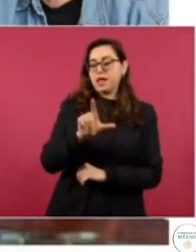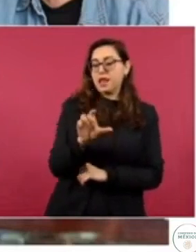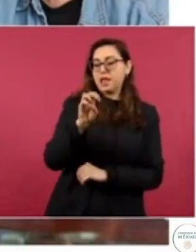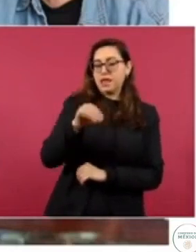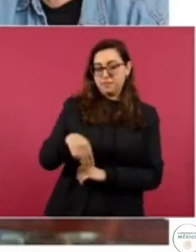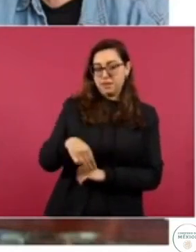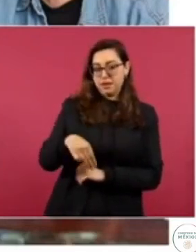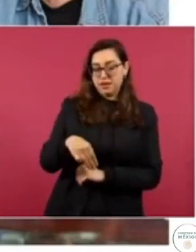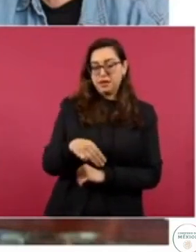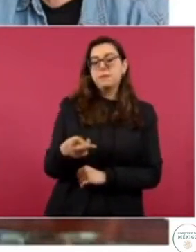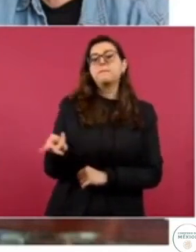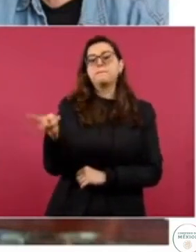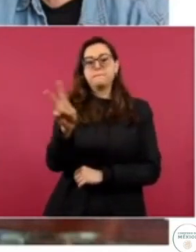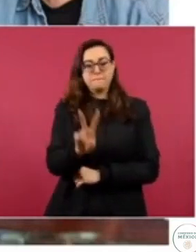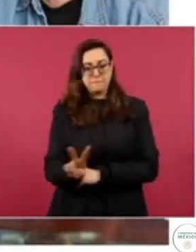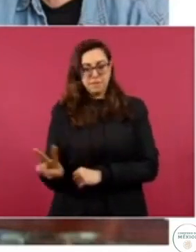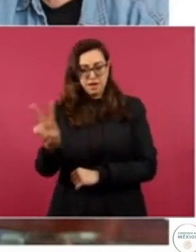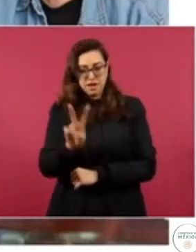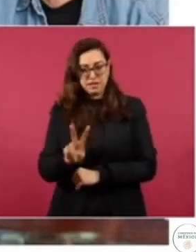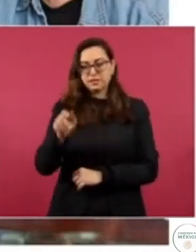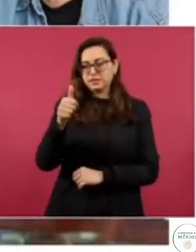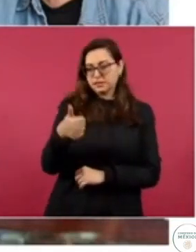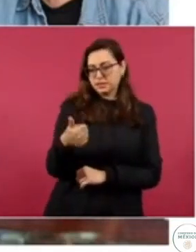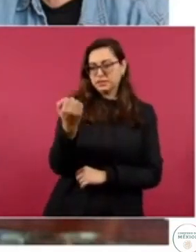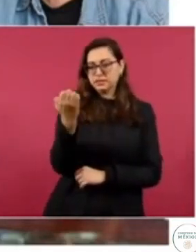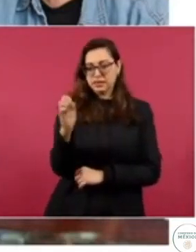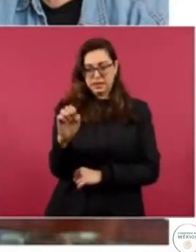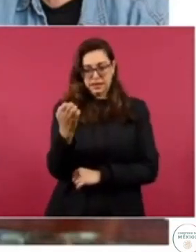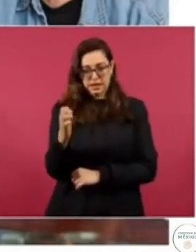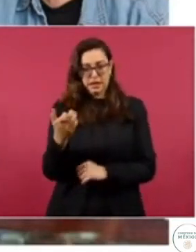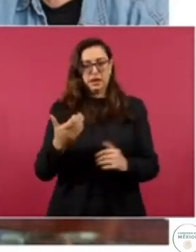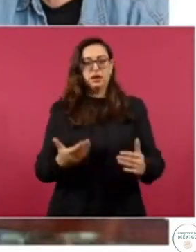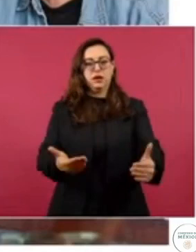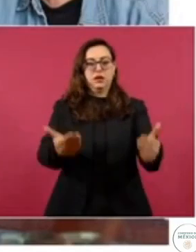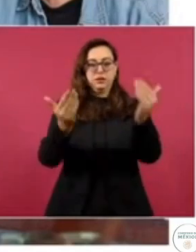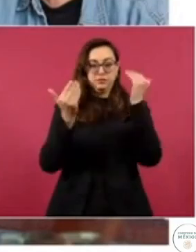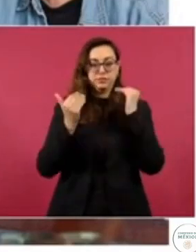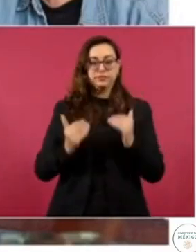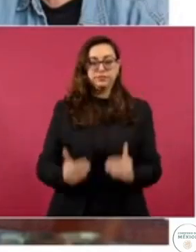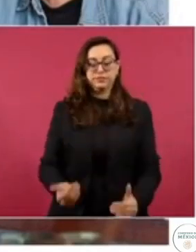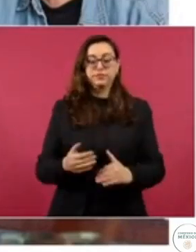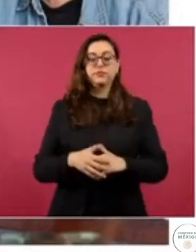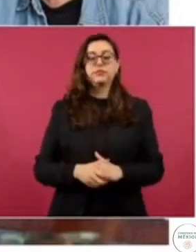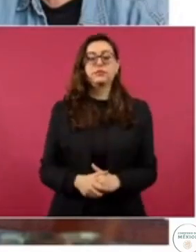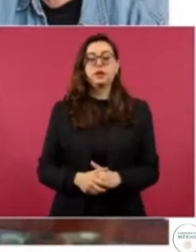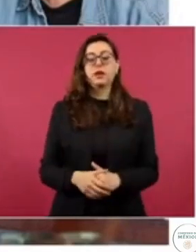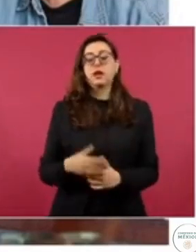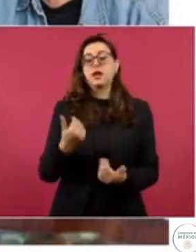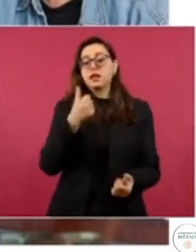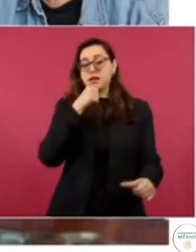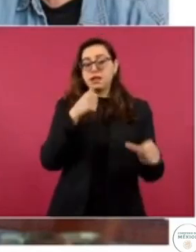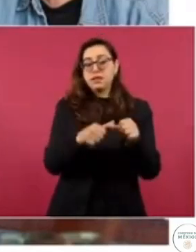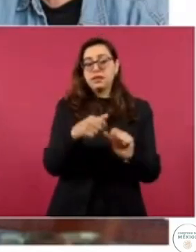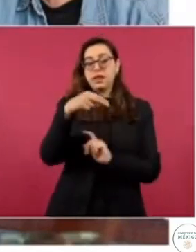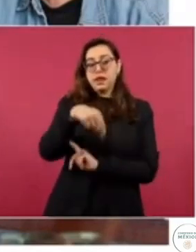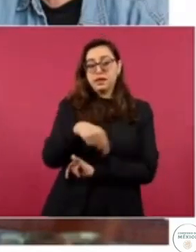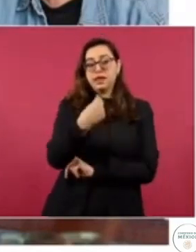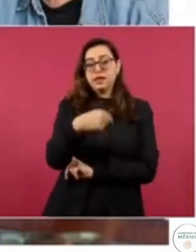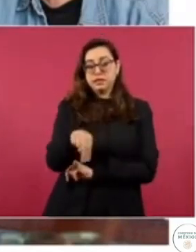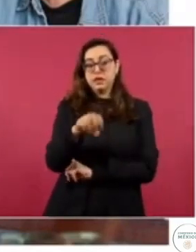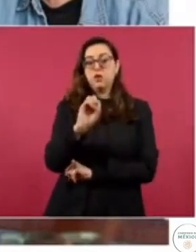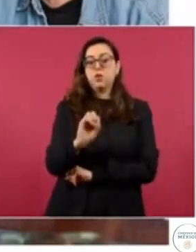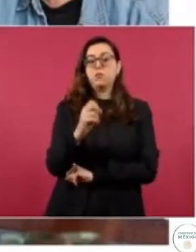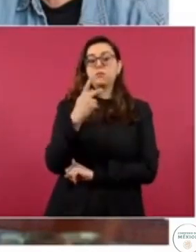L y M el viernes 6. Para quienes su apellido inicia con la letra N, Ñ,